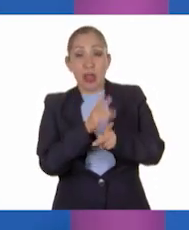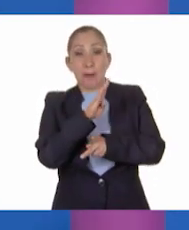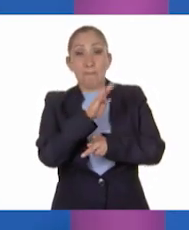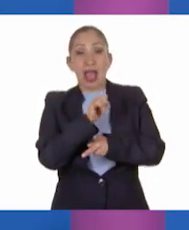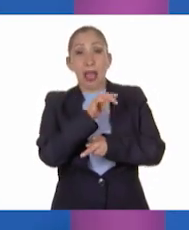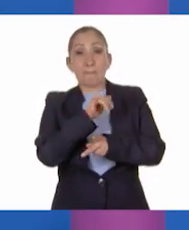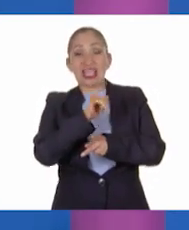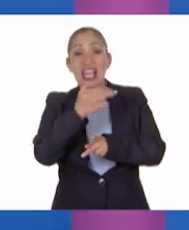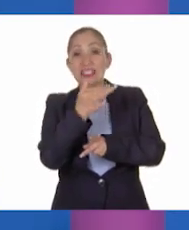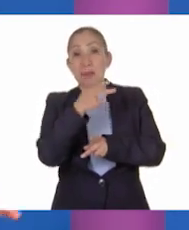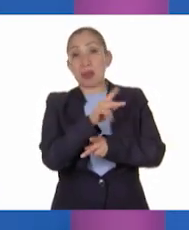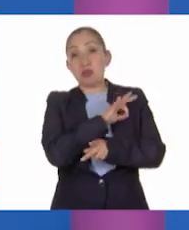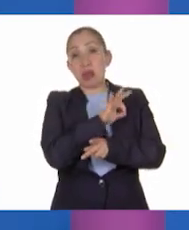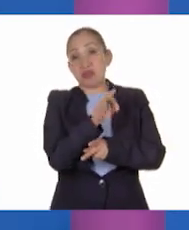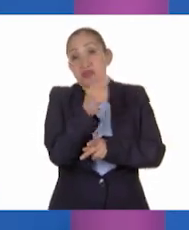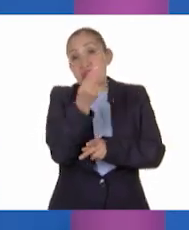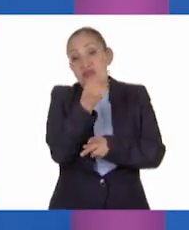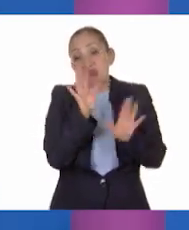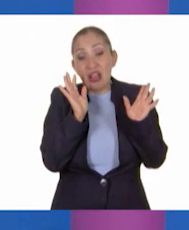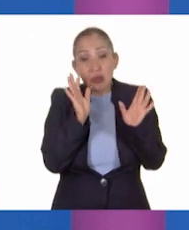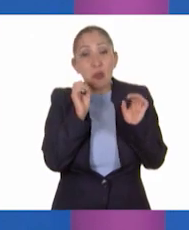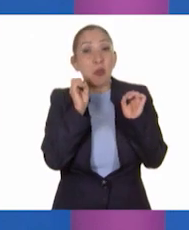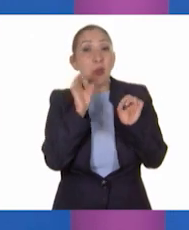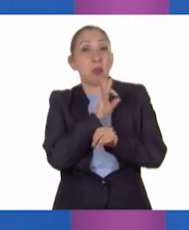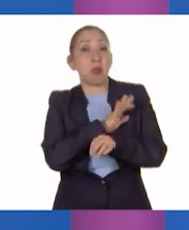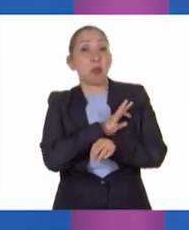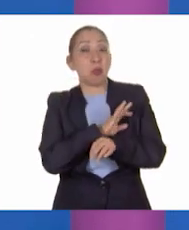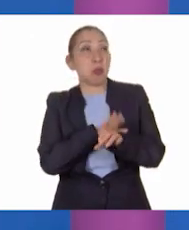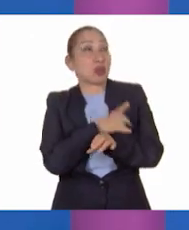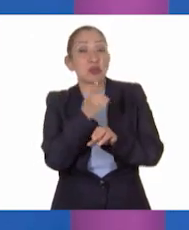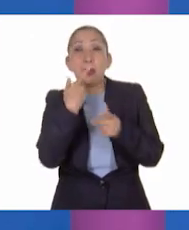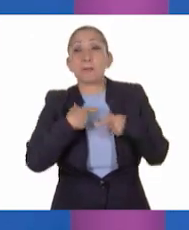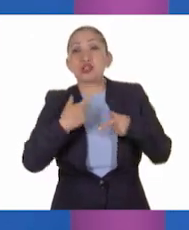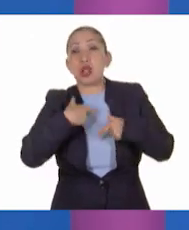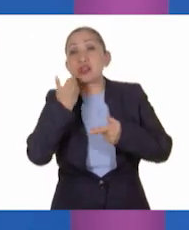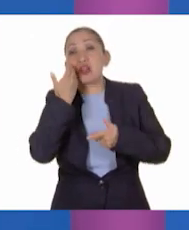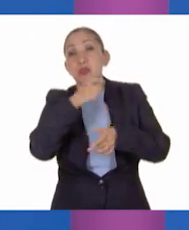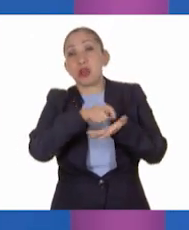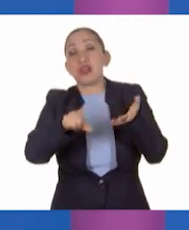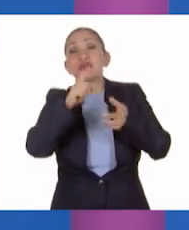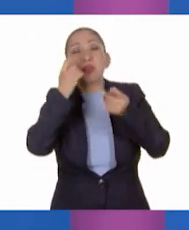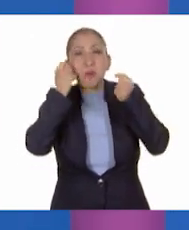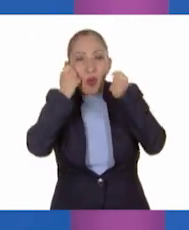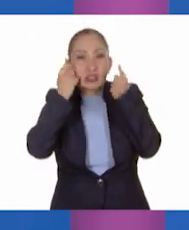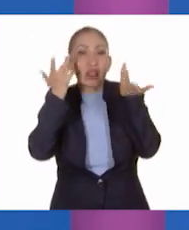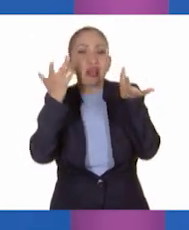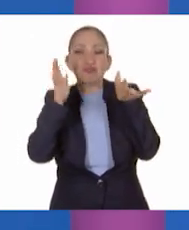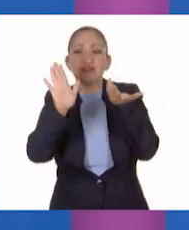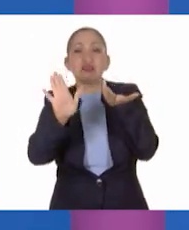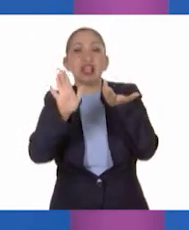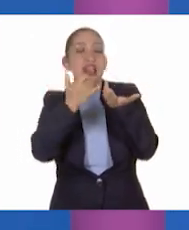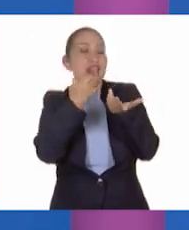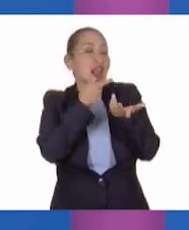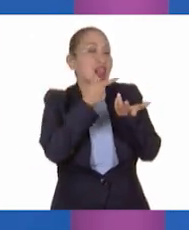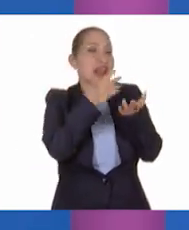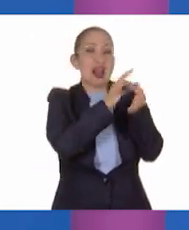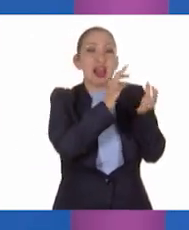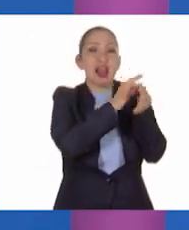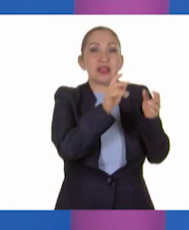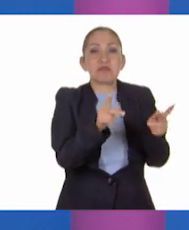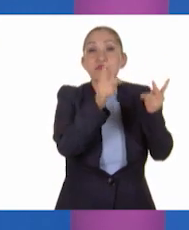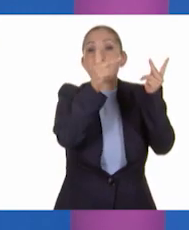Baby HP podría ser necesario o porque alguien querría comprar uno, independientemente de las razones dadas por el narrador